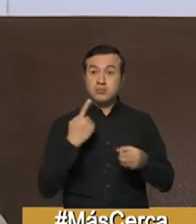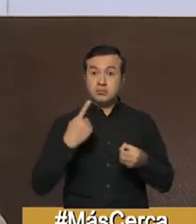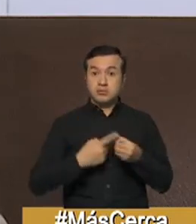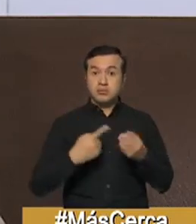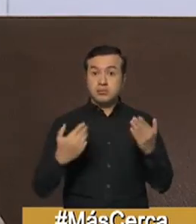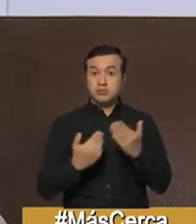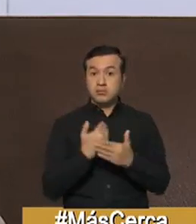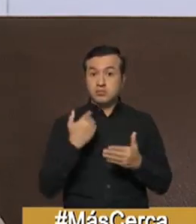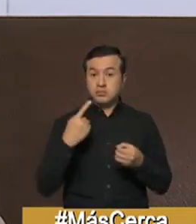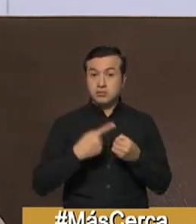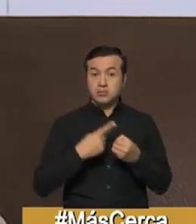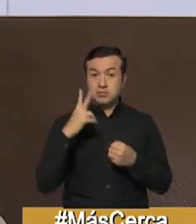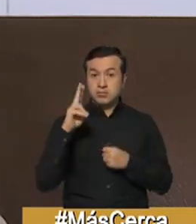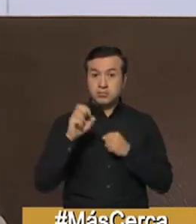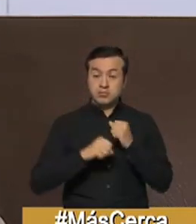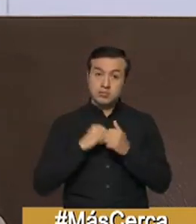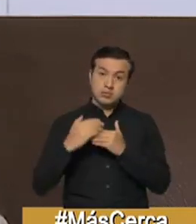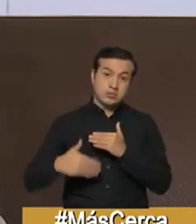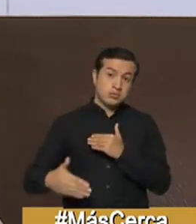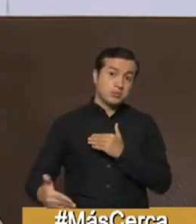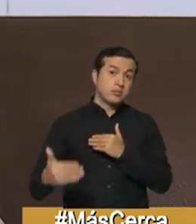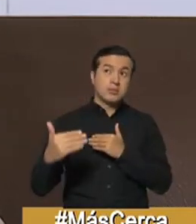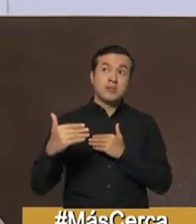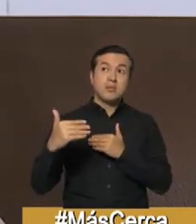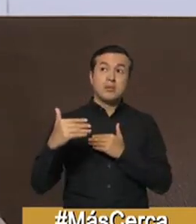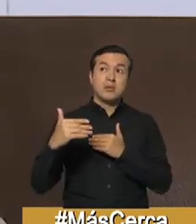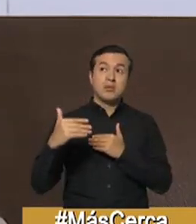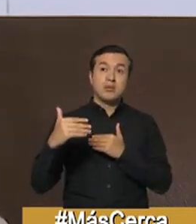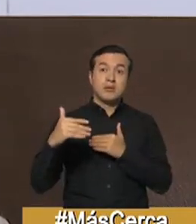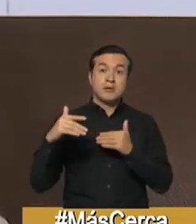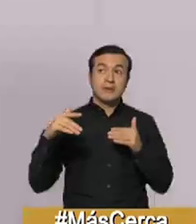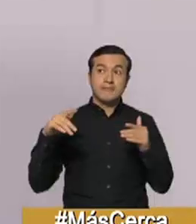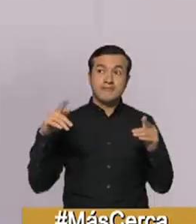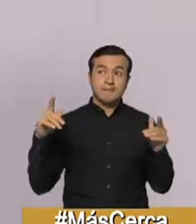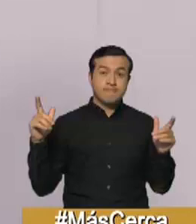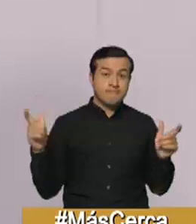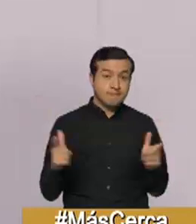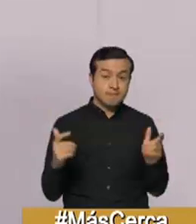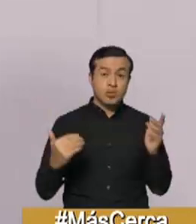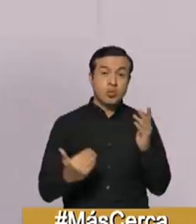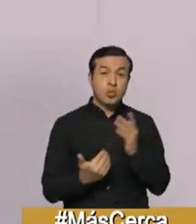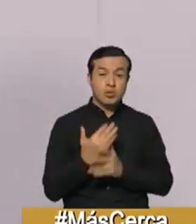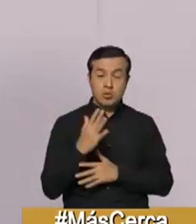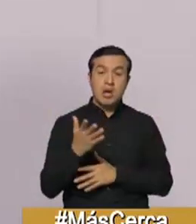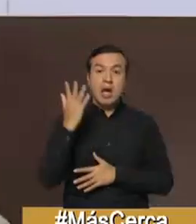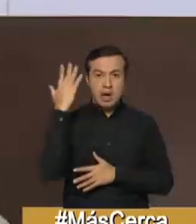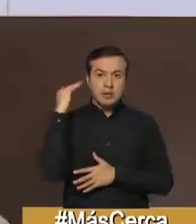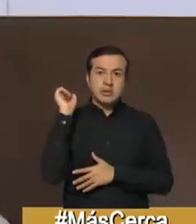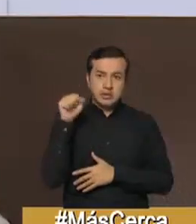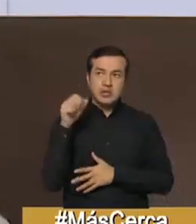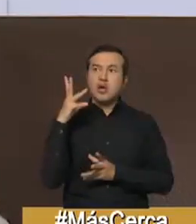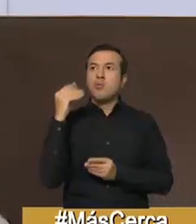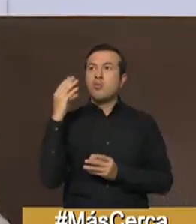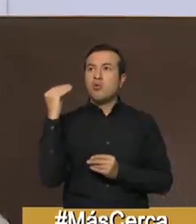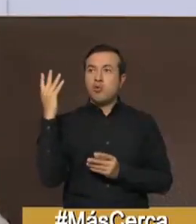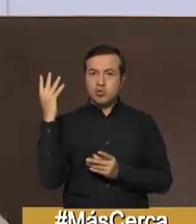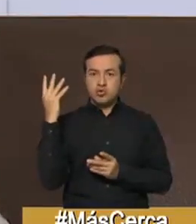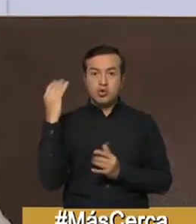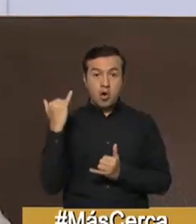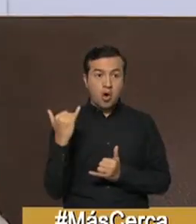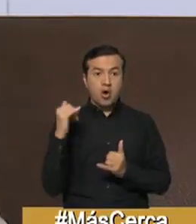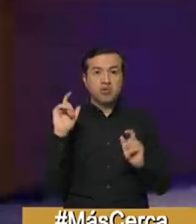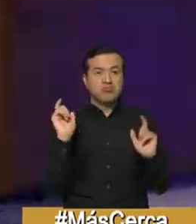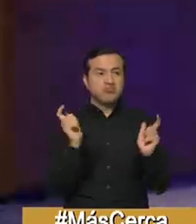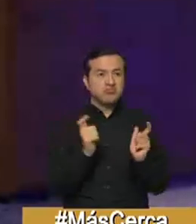nuevas, digamos, 20 años en adelante, es donde menos arupos hay. Qué pena. Es como que hubo antes una conciencia